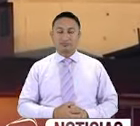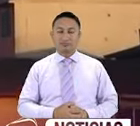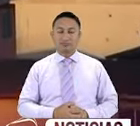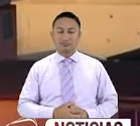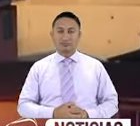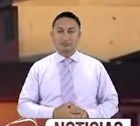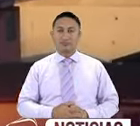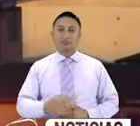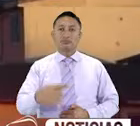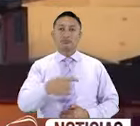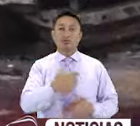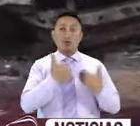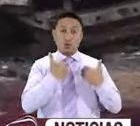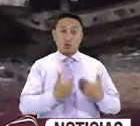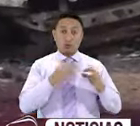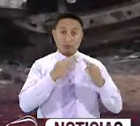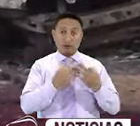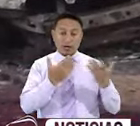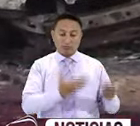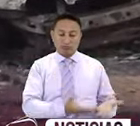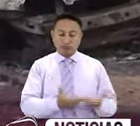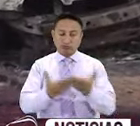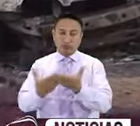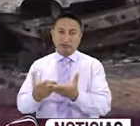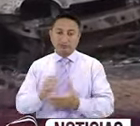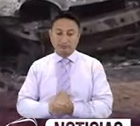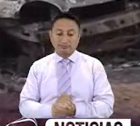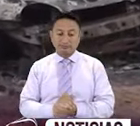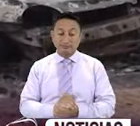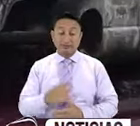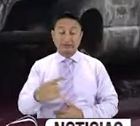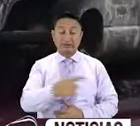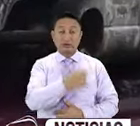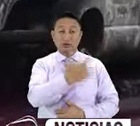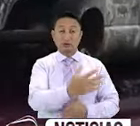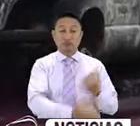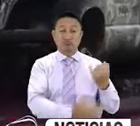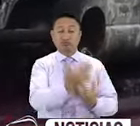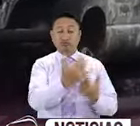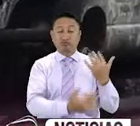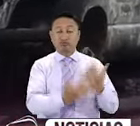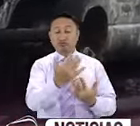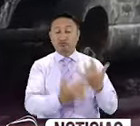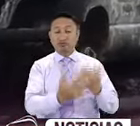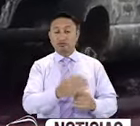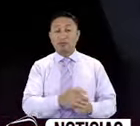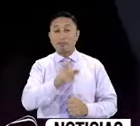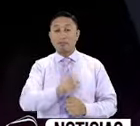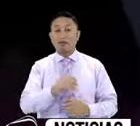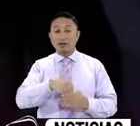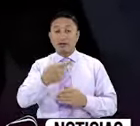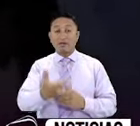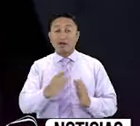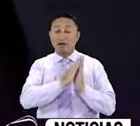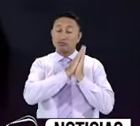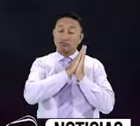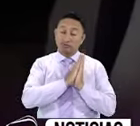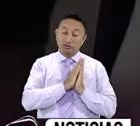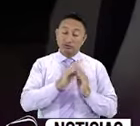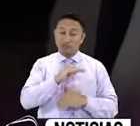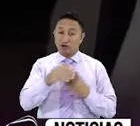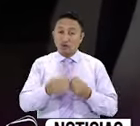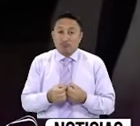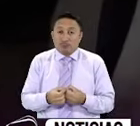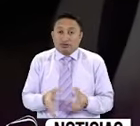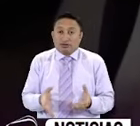entregados a sus familiares. En medio de la catástrofe, parte de los damnificados pasan la noche a la intemperie, tras haberlo perdido todo.